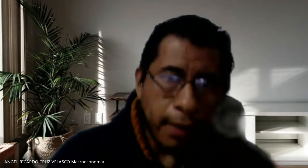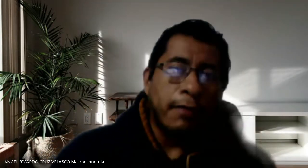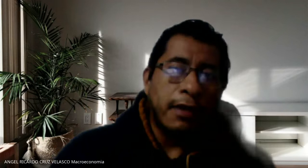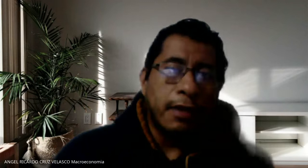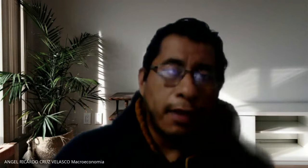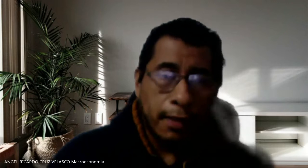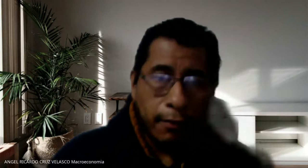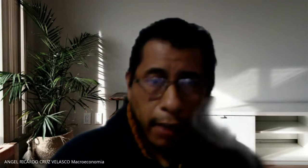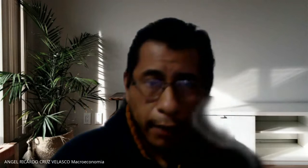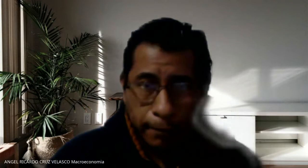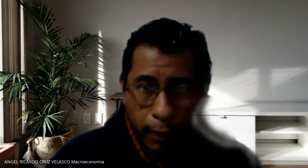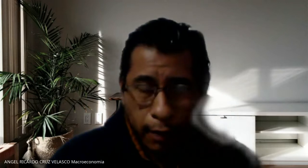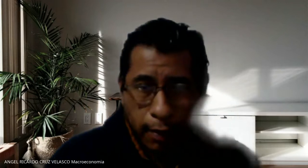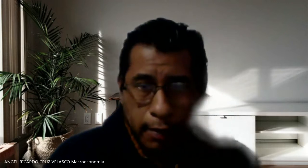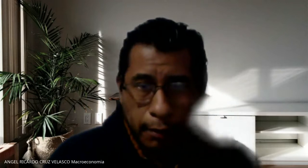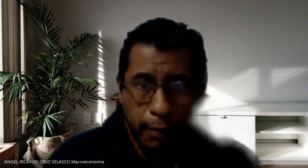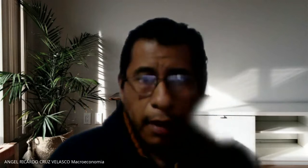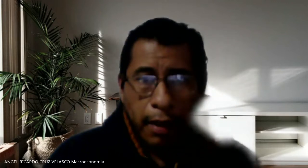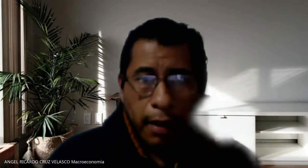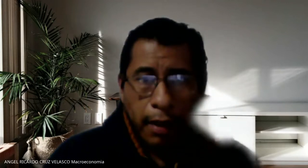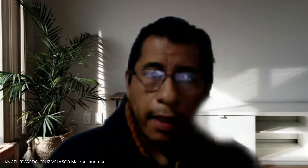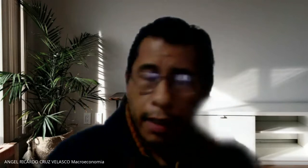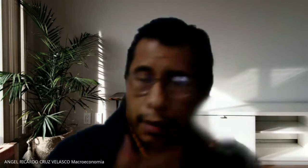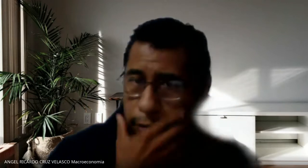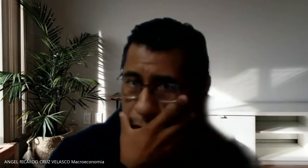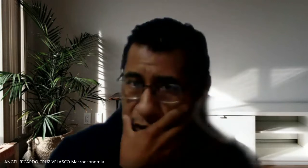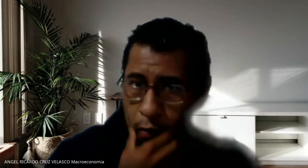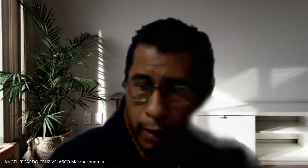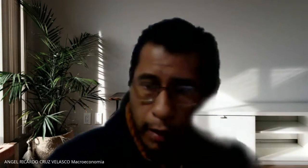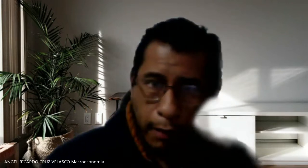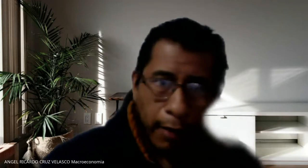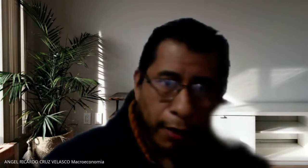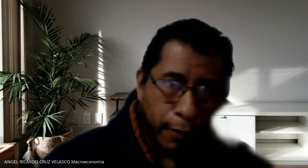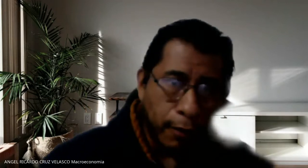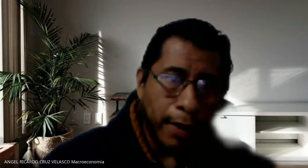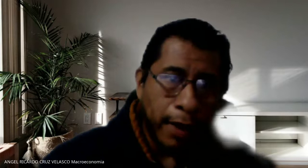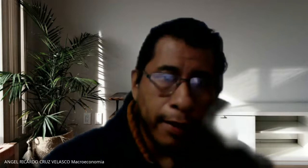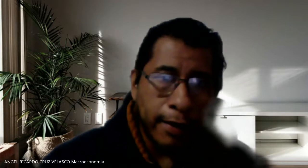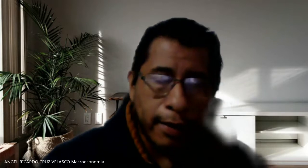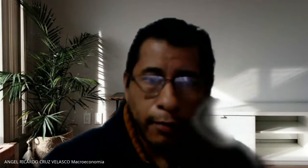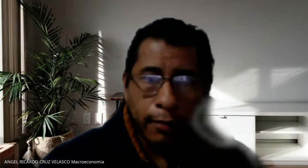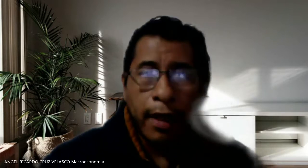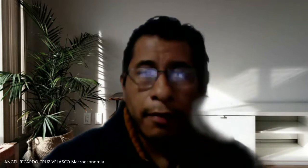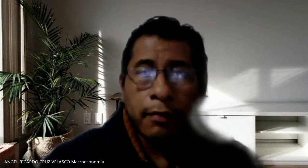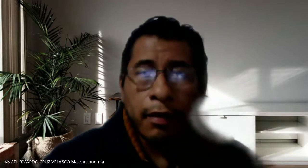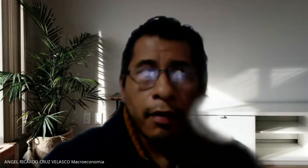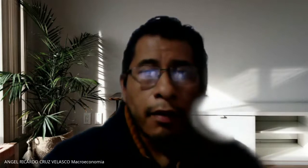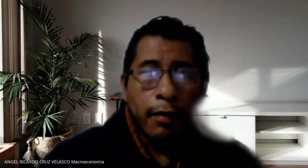de Universidad Casa Oral. Sean bienvenidos a su asignatura de macroeconomía, que tendrá un